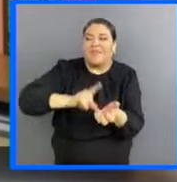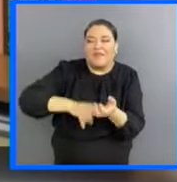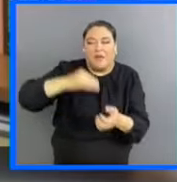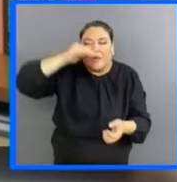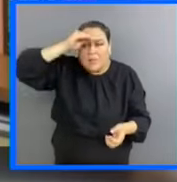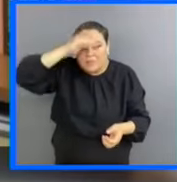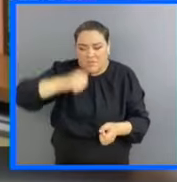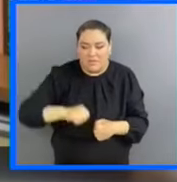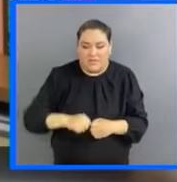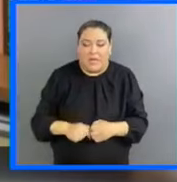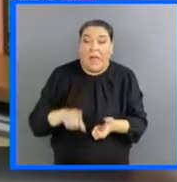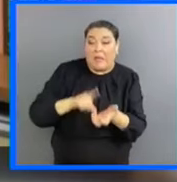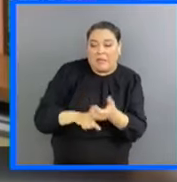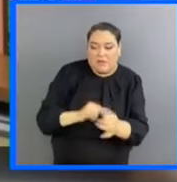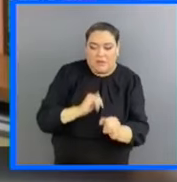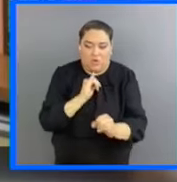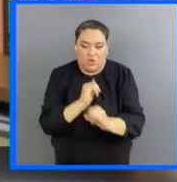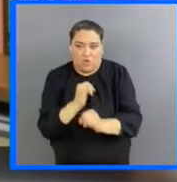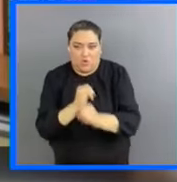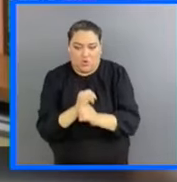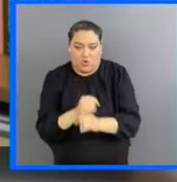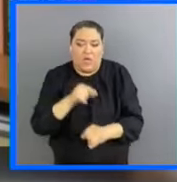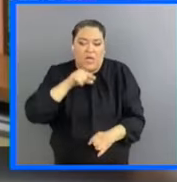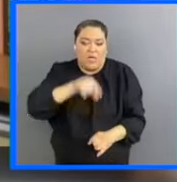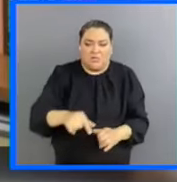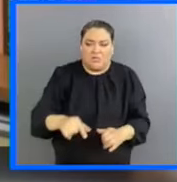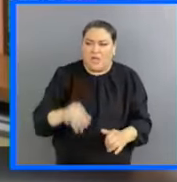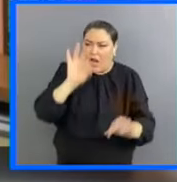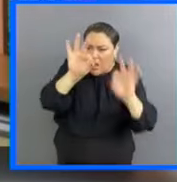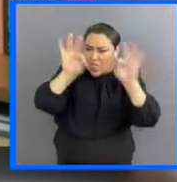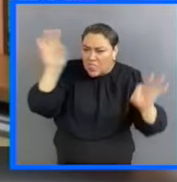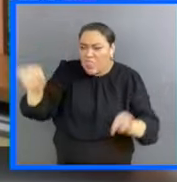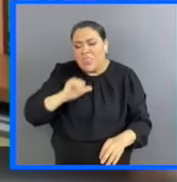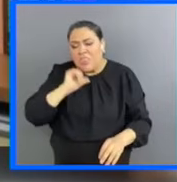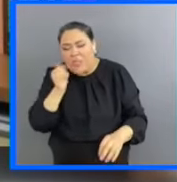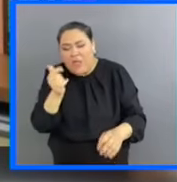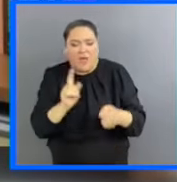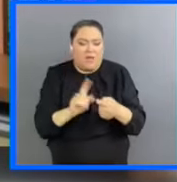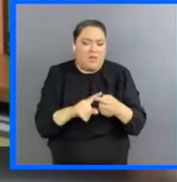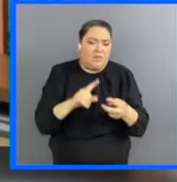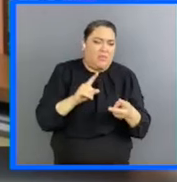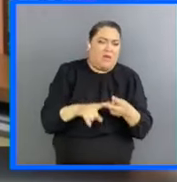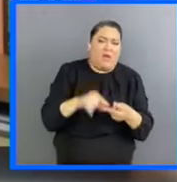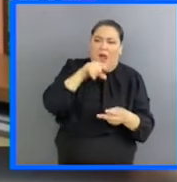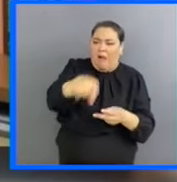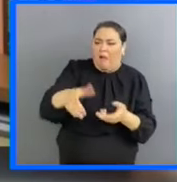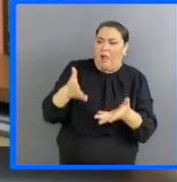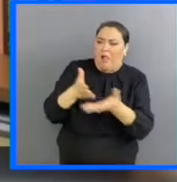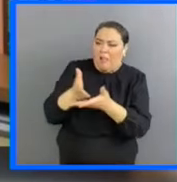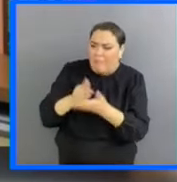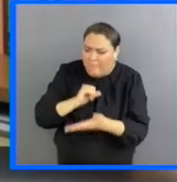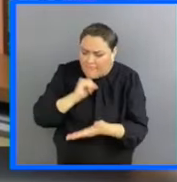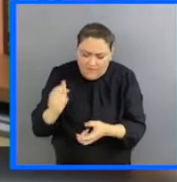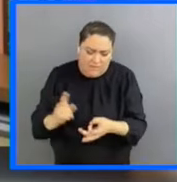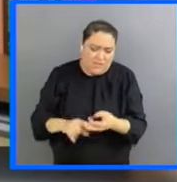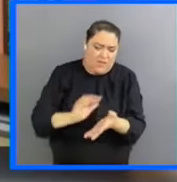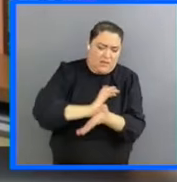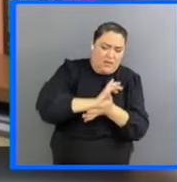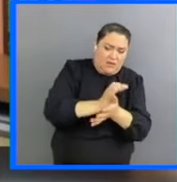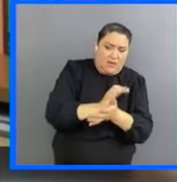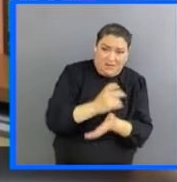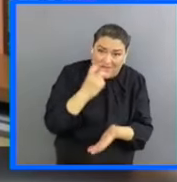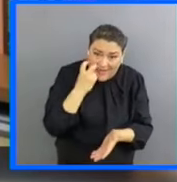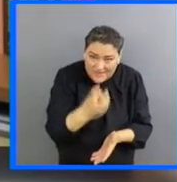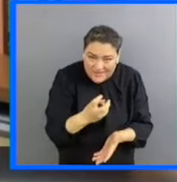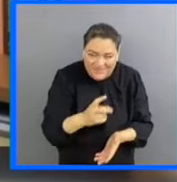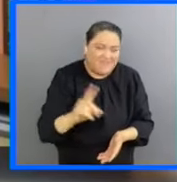estas herramientas son neutrales, no tienen sesgos, no discriminan y demás, son infalibles,